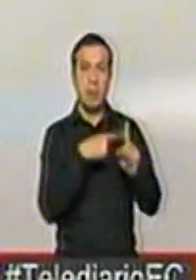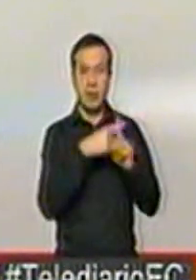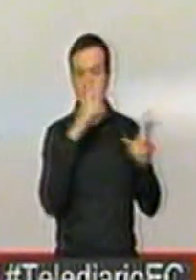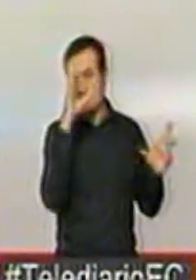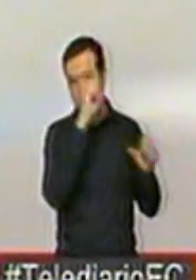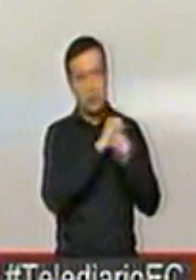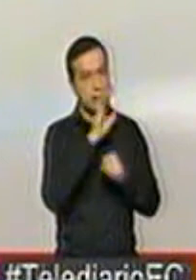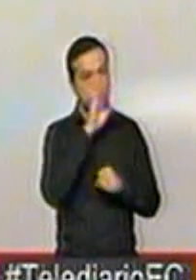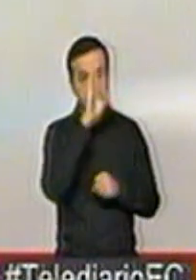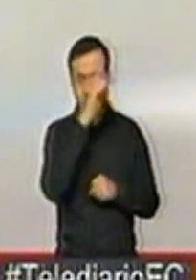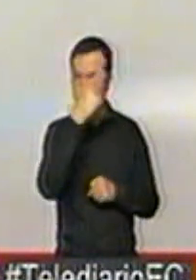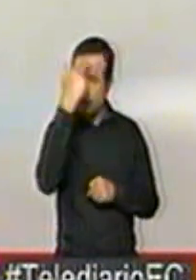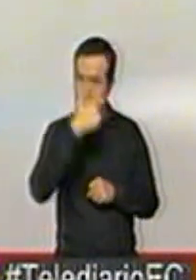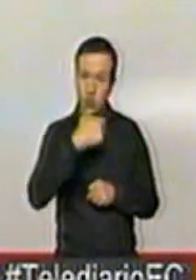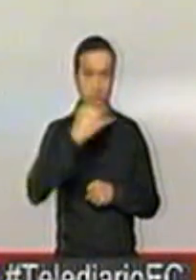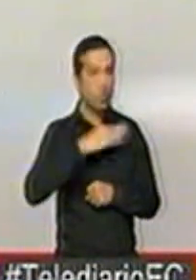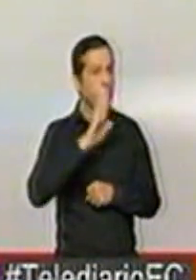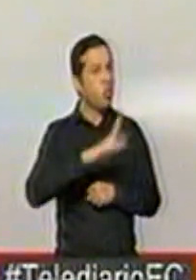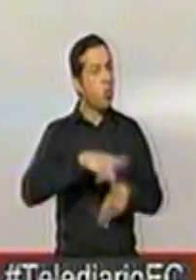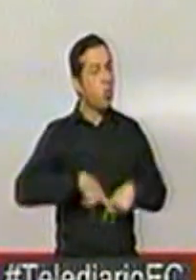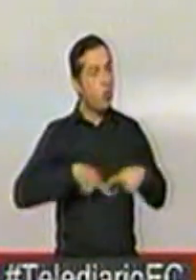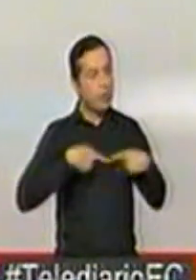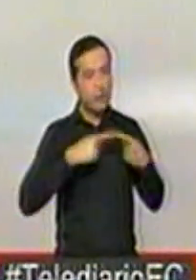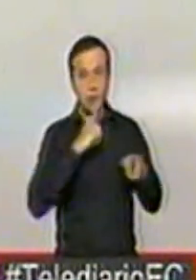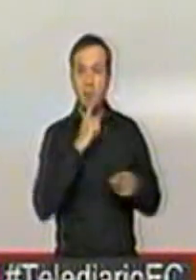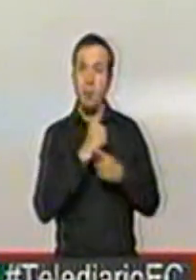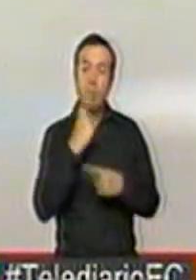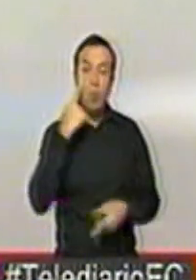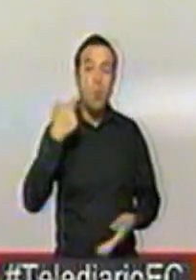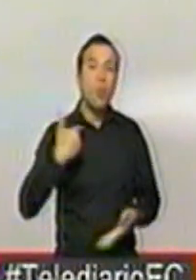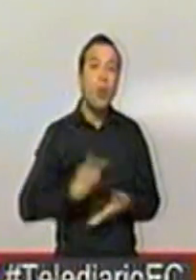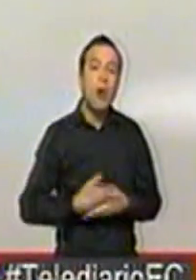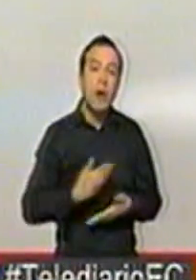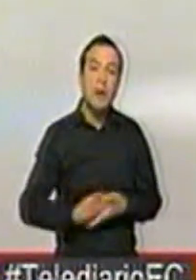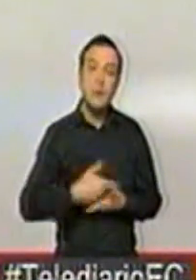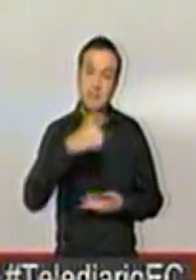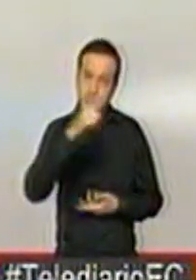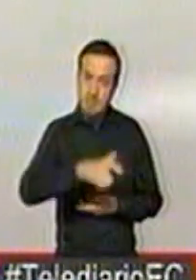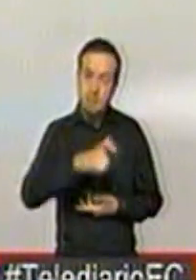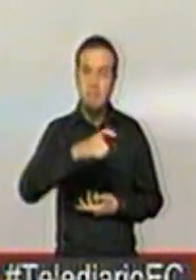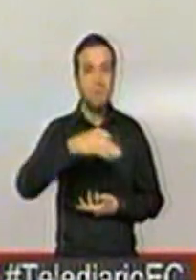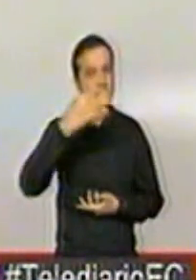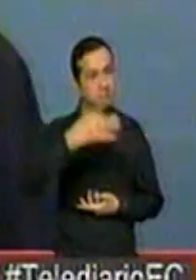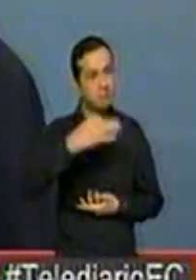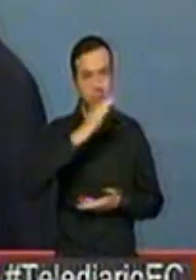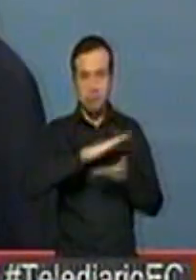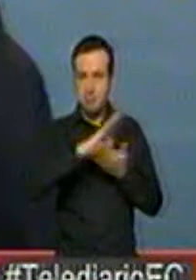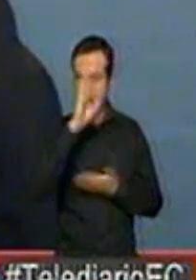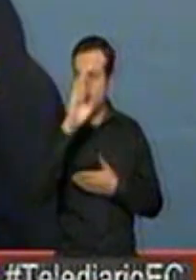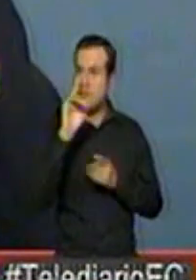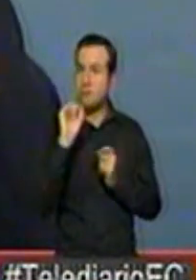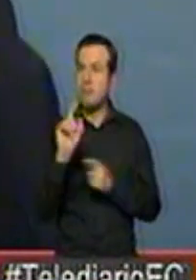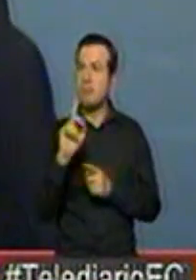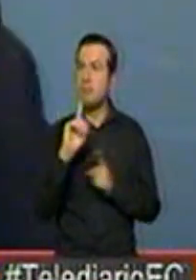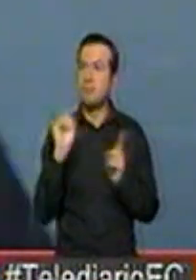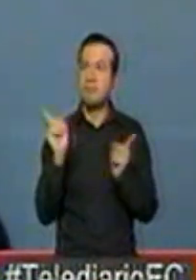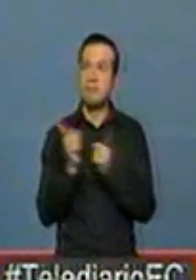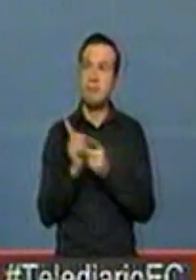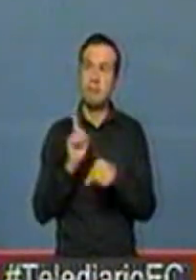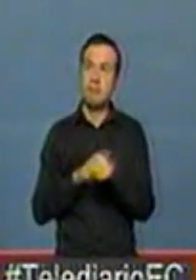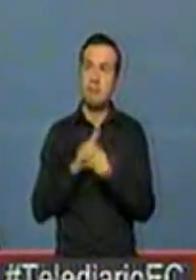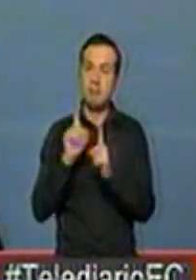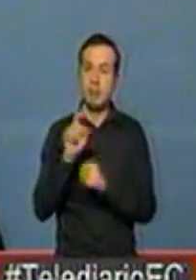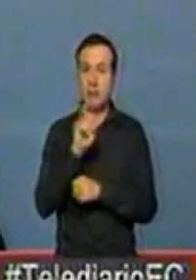365 días del año demostrarse que efectivamente es un espejo para la colecta y respuesta muy corta también tiene un término el tiempo